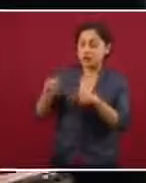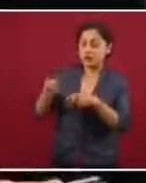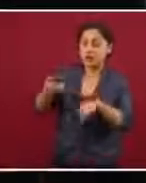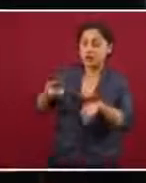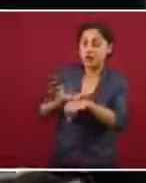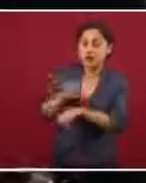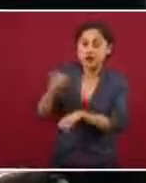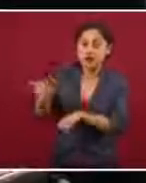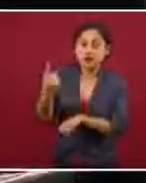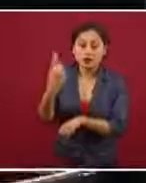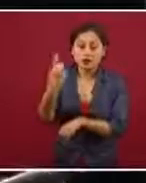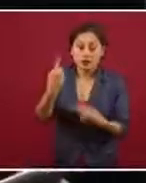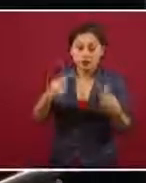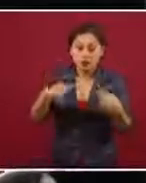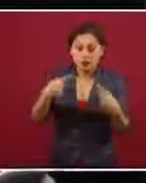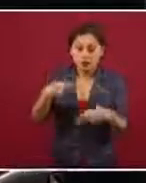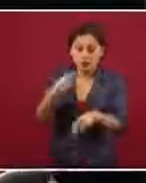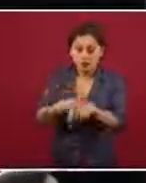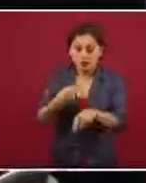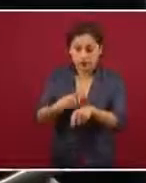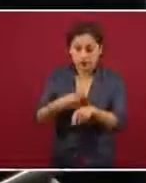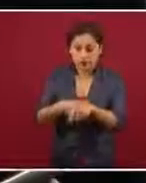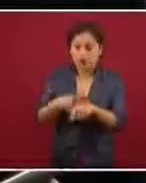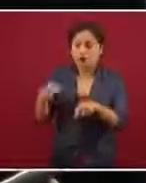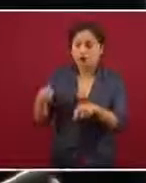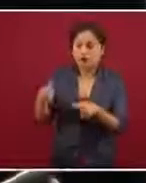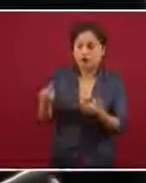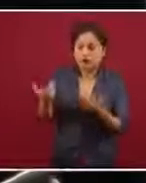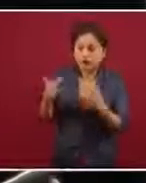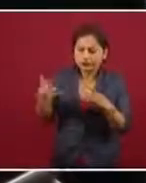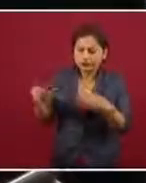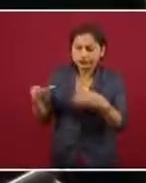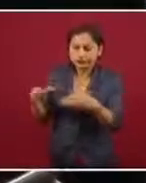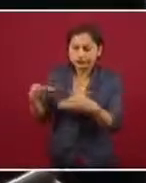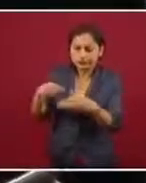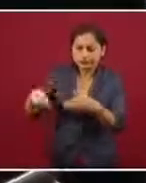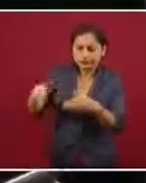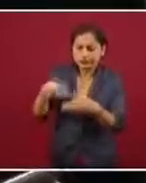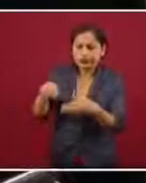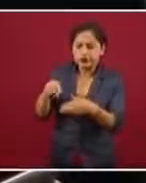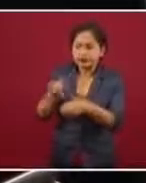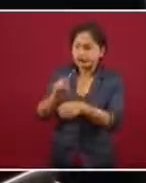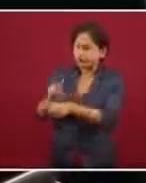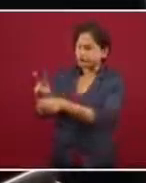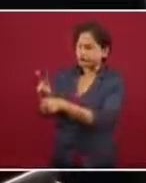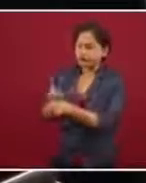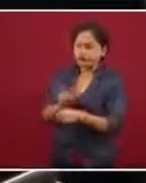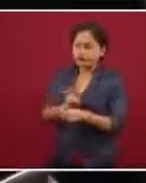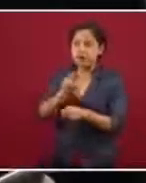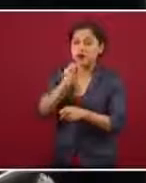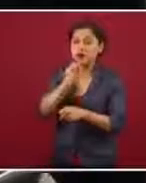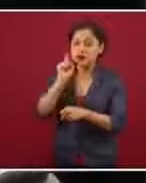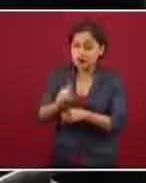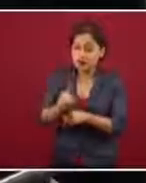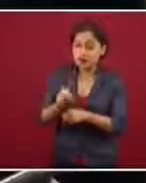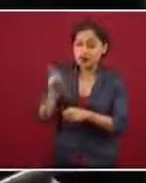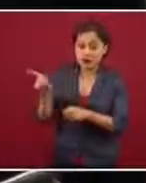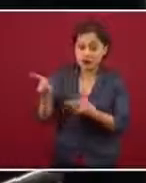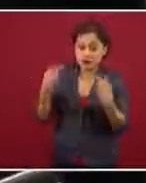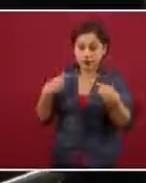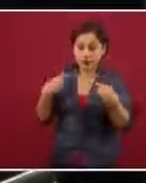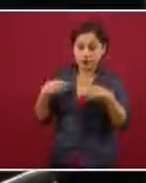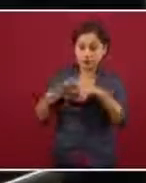o se están tomando, sobre todo por el contacto que haya tenido y sobre todo por la llegada de los migrantes que efectivamente están ahí desde hace un